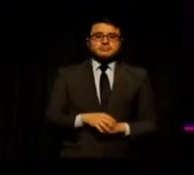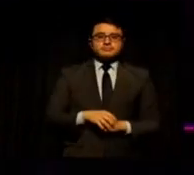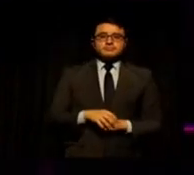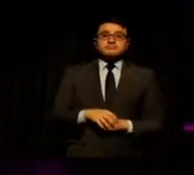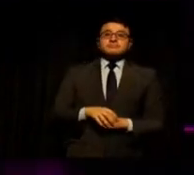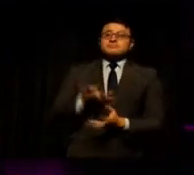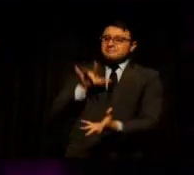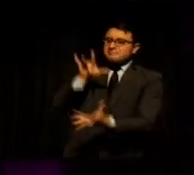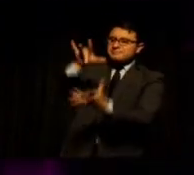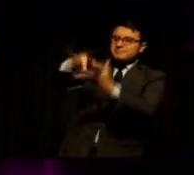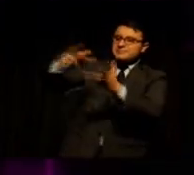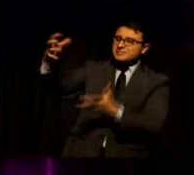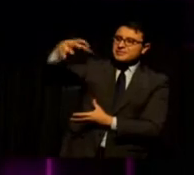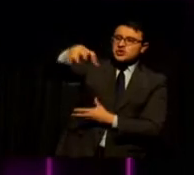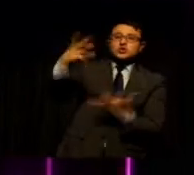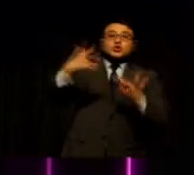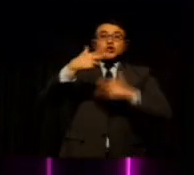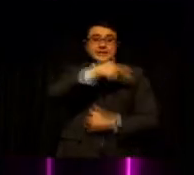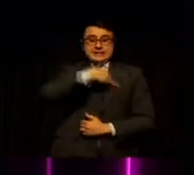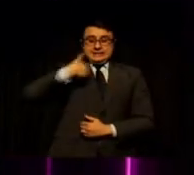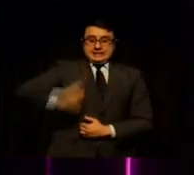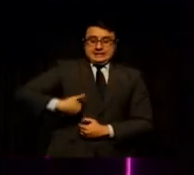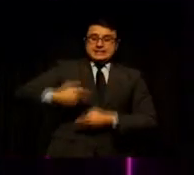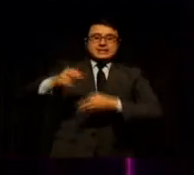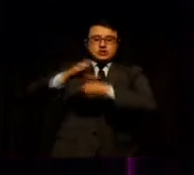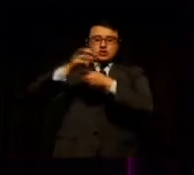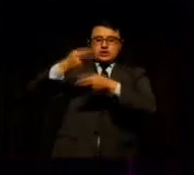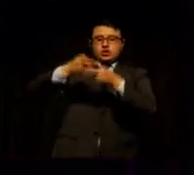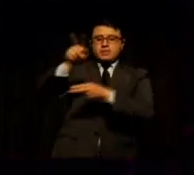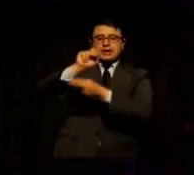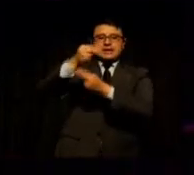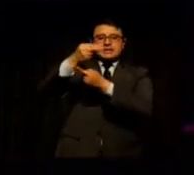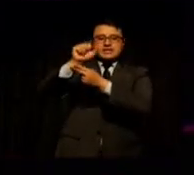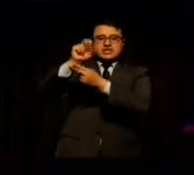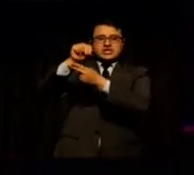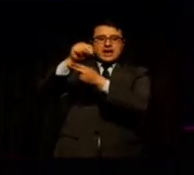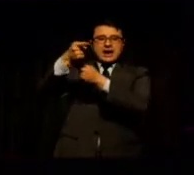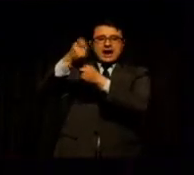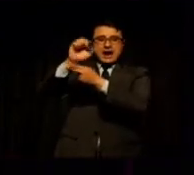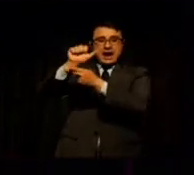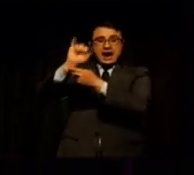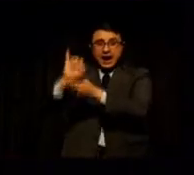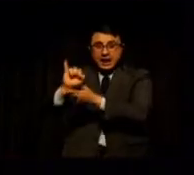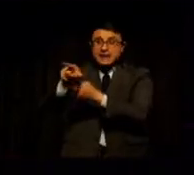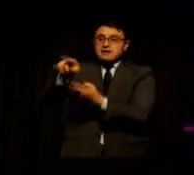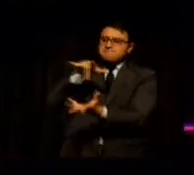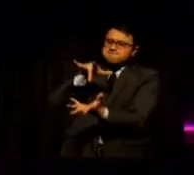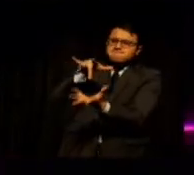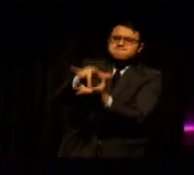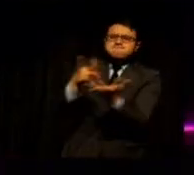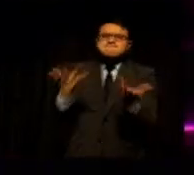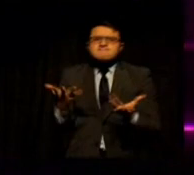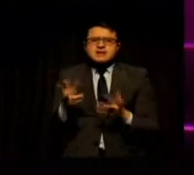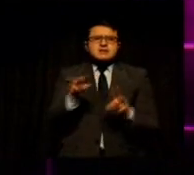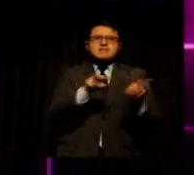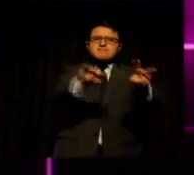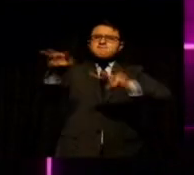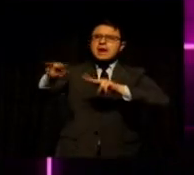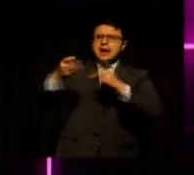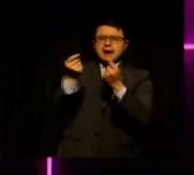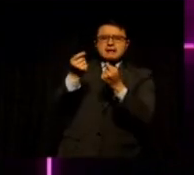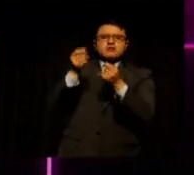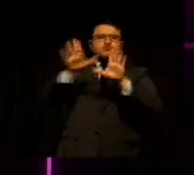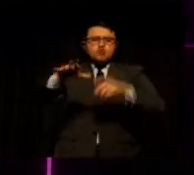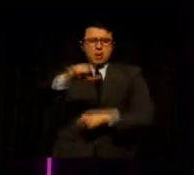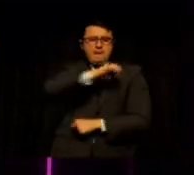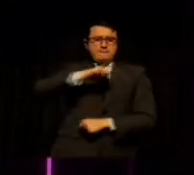ence en shanghai viendo también el aporte de las distintas fuentes del sector privado